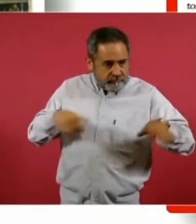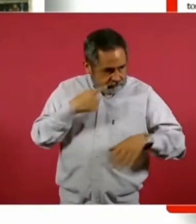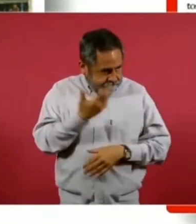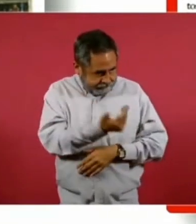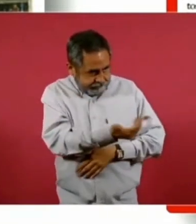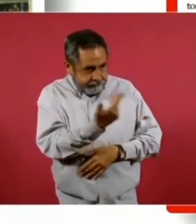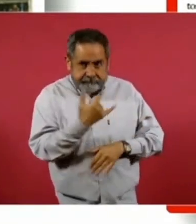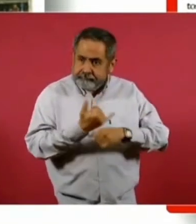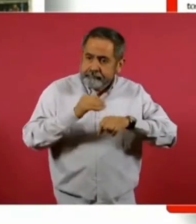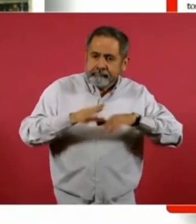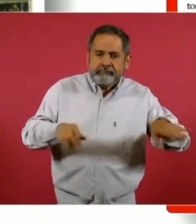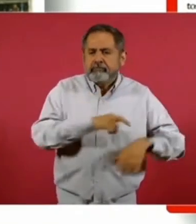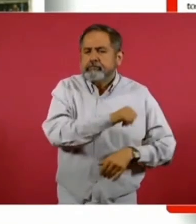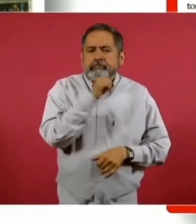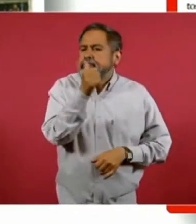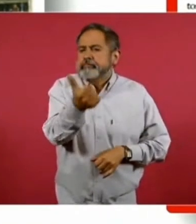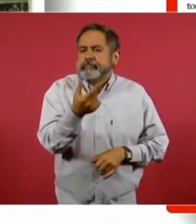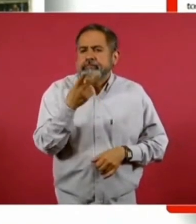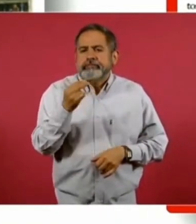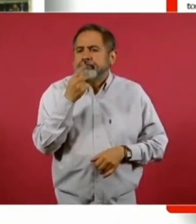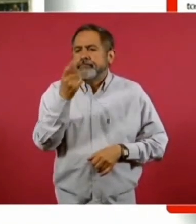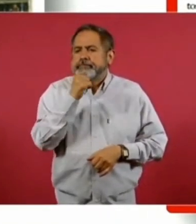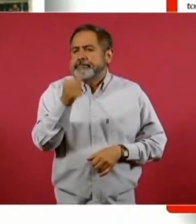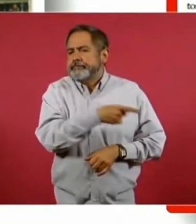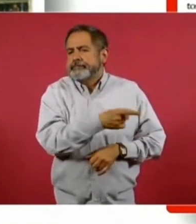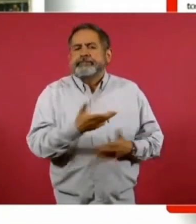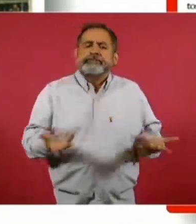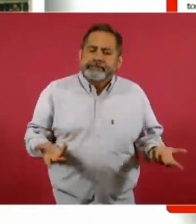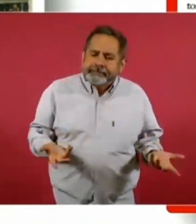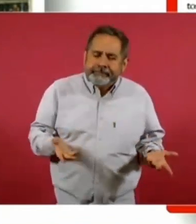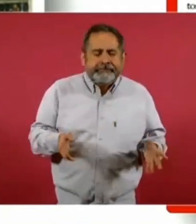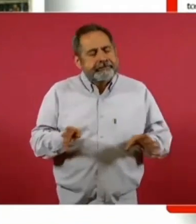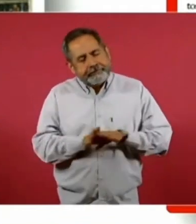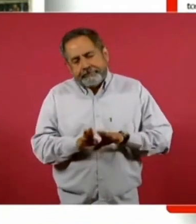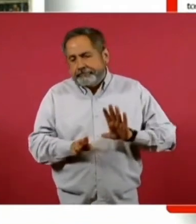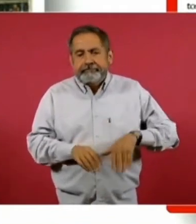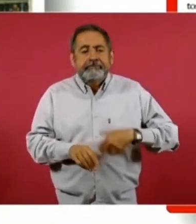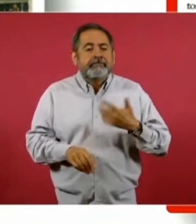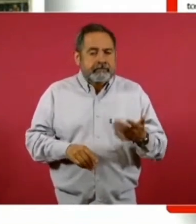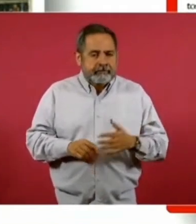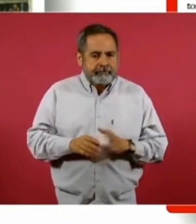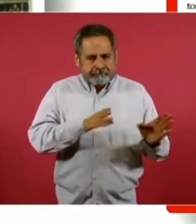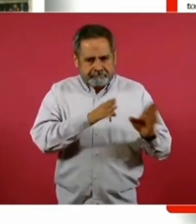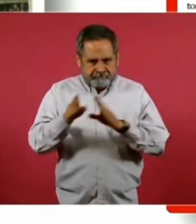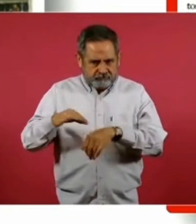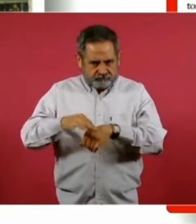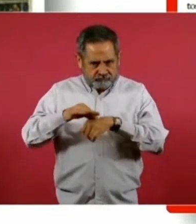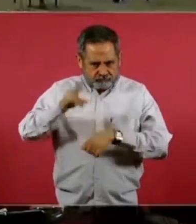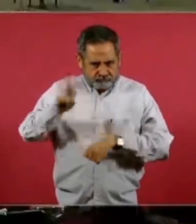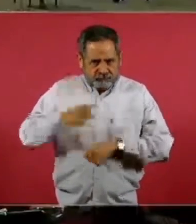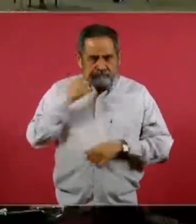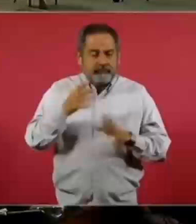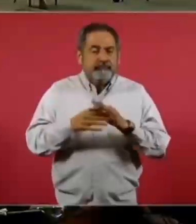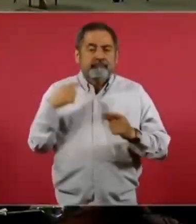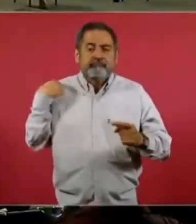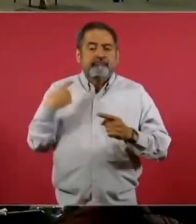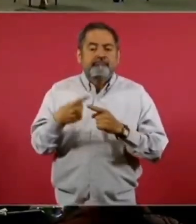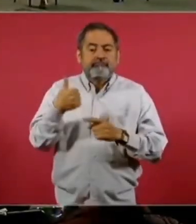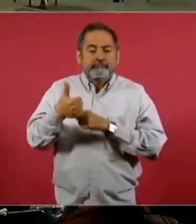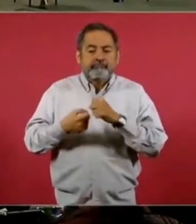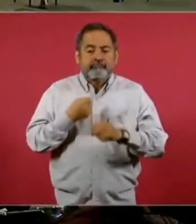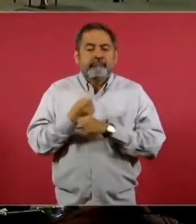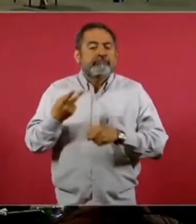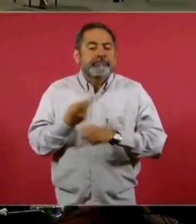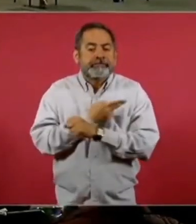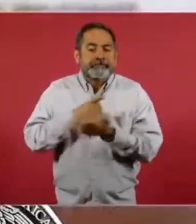hace referencia Reforma. Pero, dicho esto, vamos a los datos. En estos 6 años... Pemex